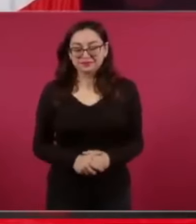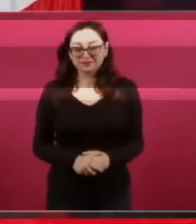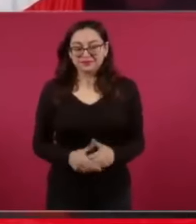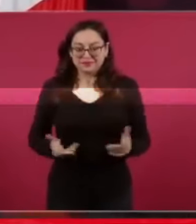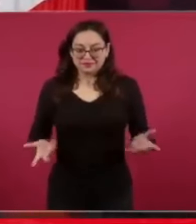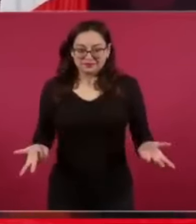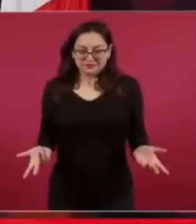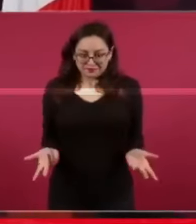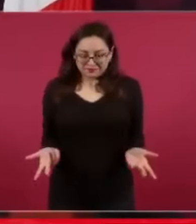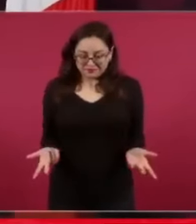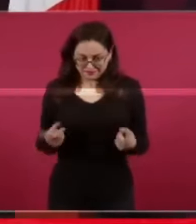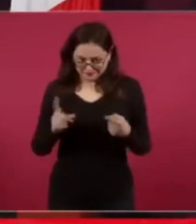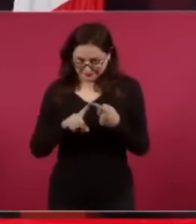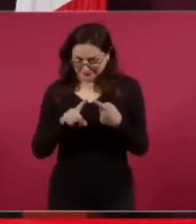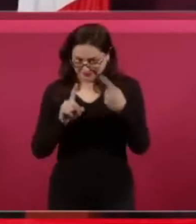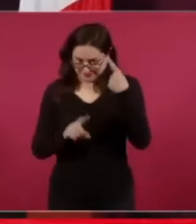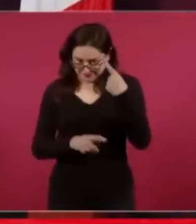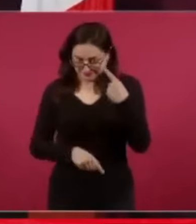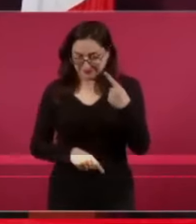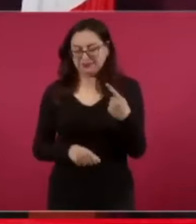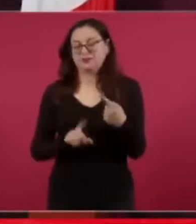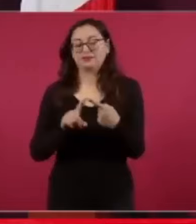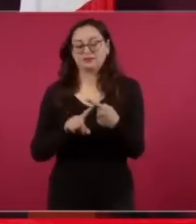dimos a conocer